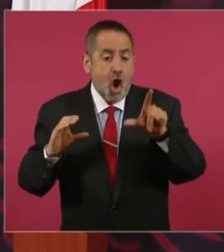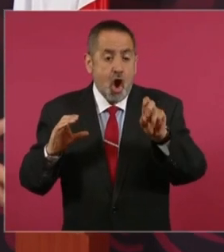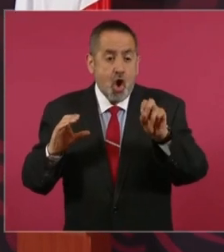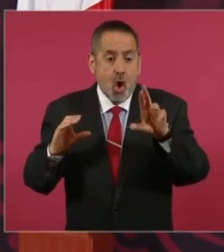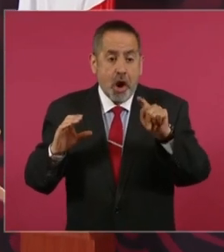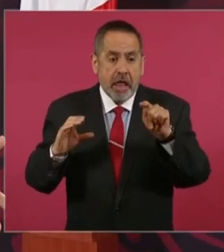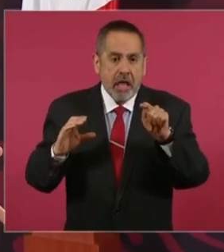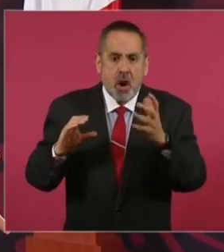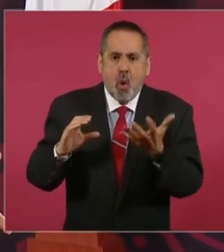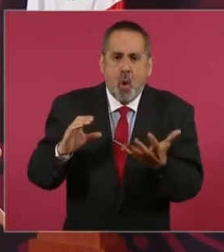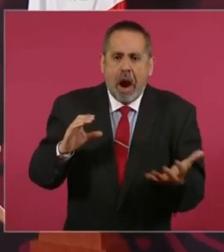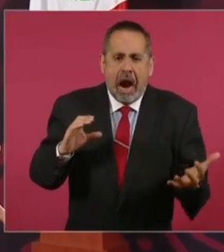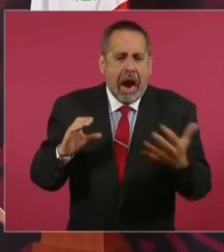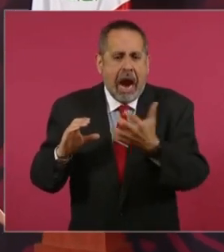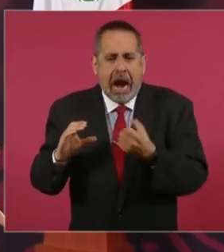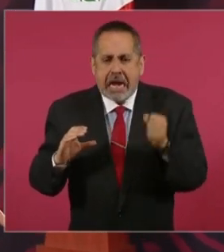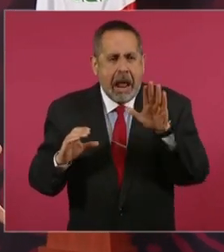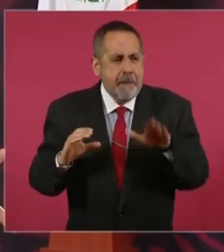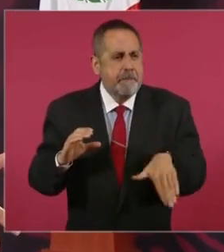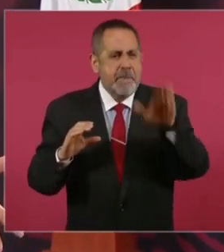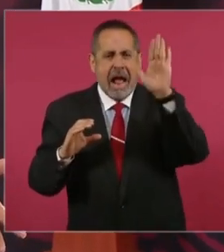gana diez veces más que yo,